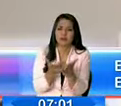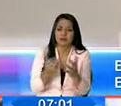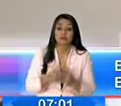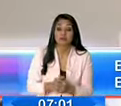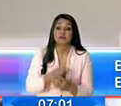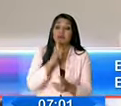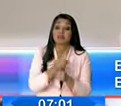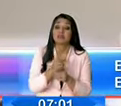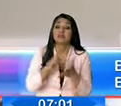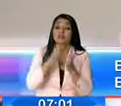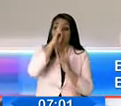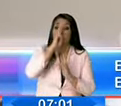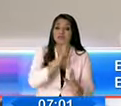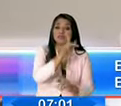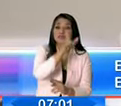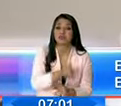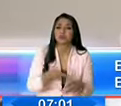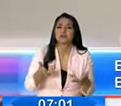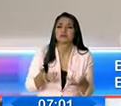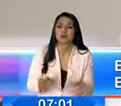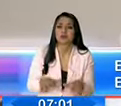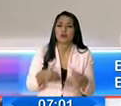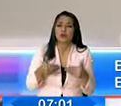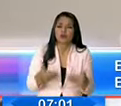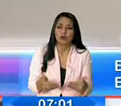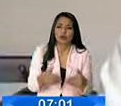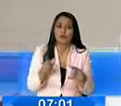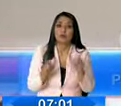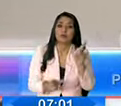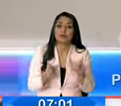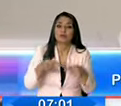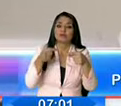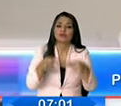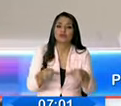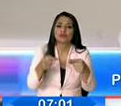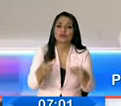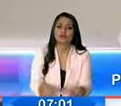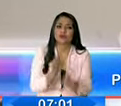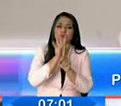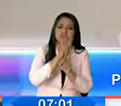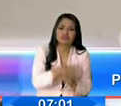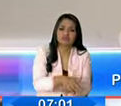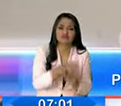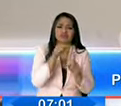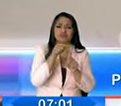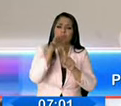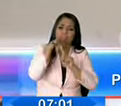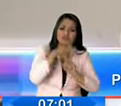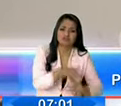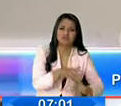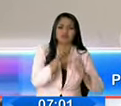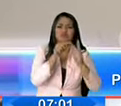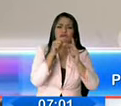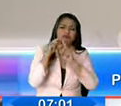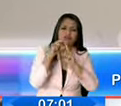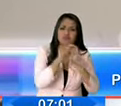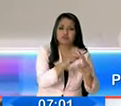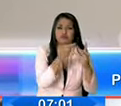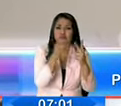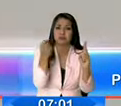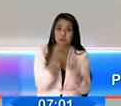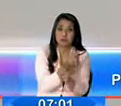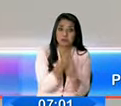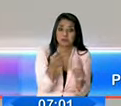maltrato que se da de forma metódica y sistemática, en donde existe una víctima o varias